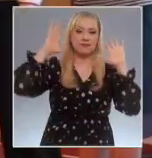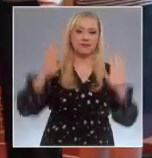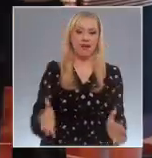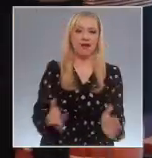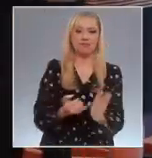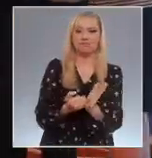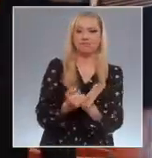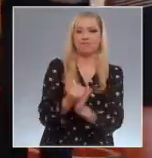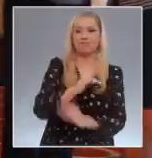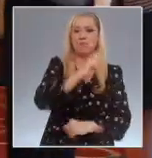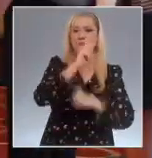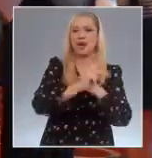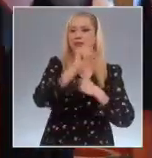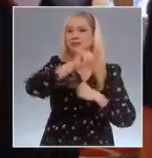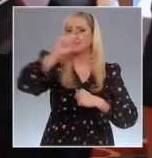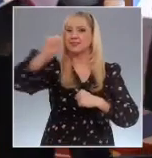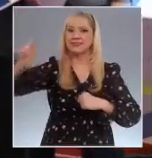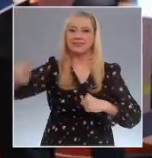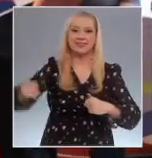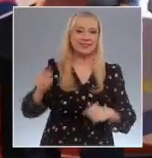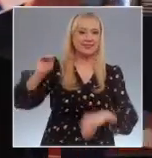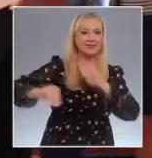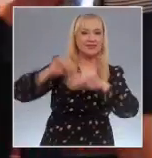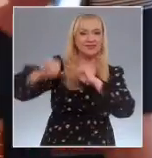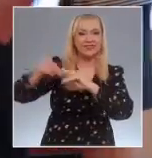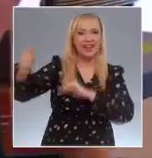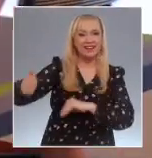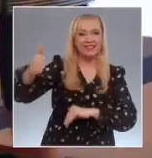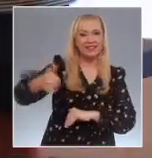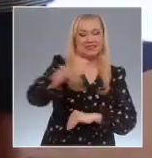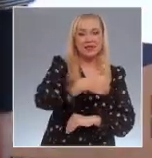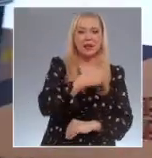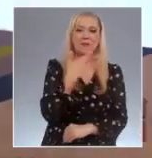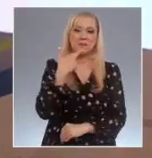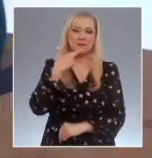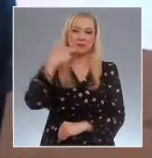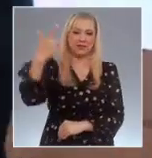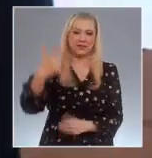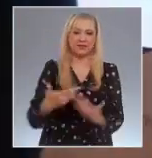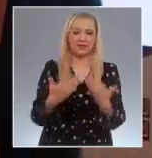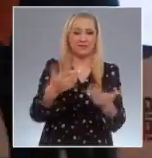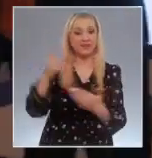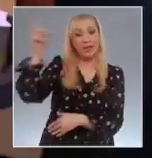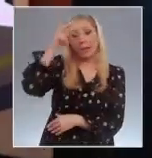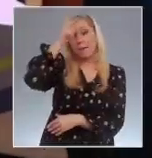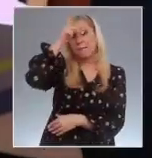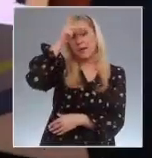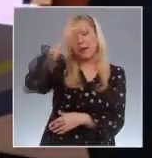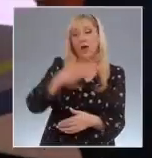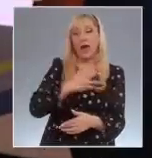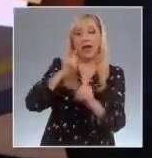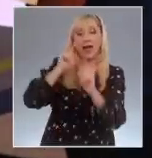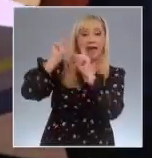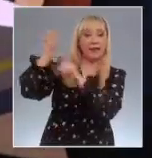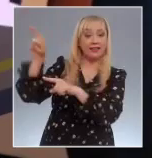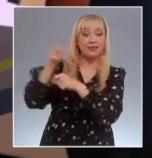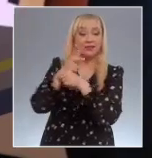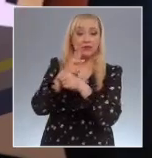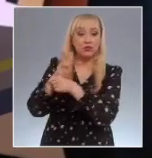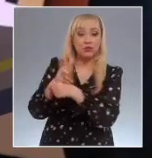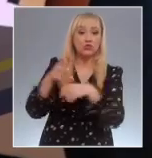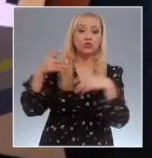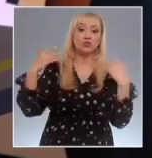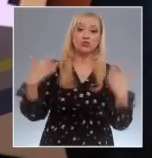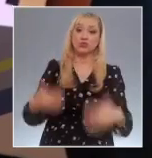países. Para el canal del Poder Judicial de la Federación, desde Lima, Perú, con imágenes de Eric Montaño y reporte de Mario López